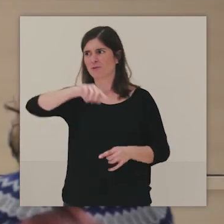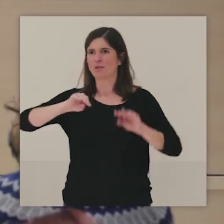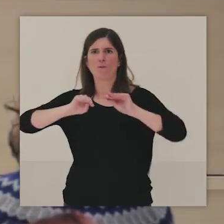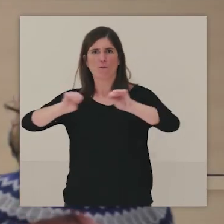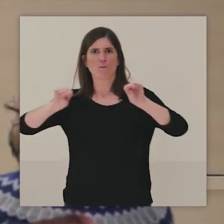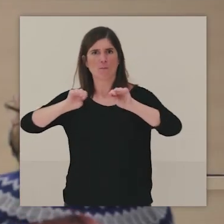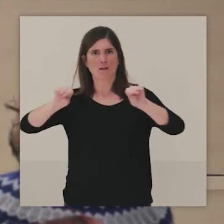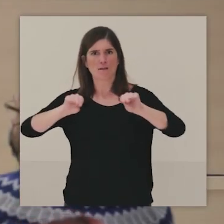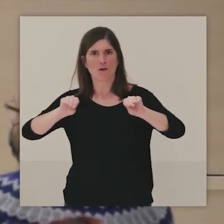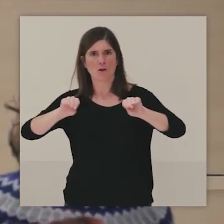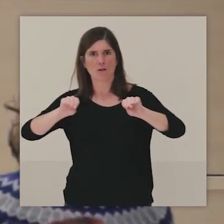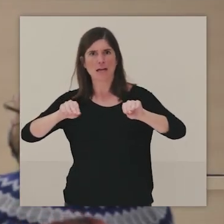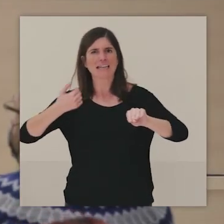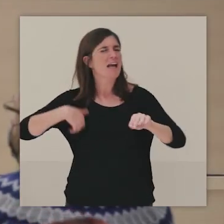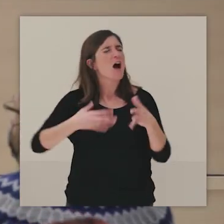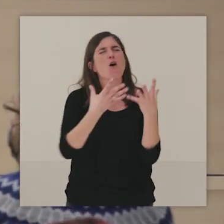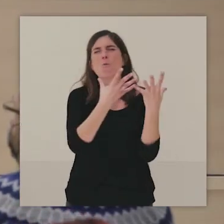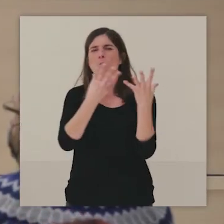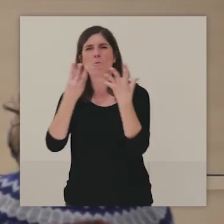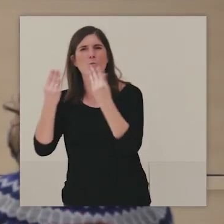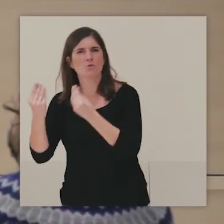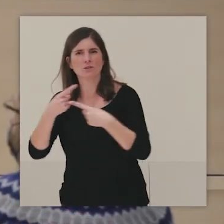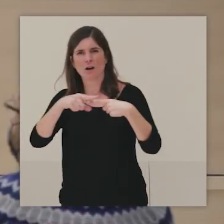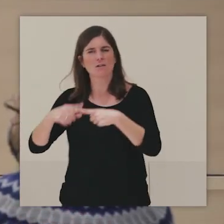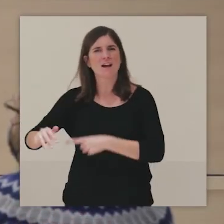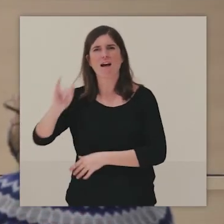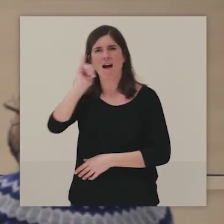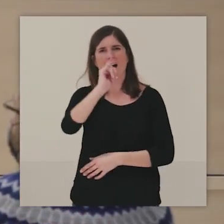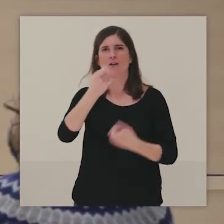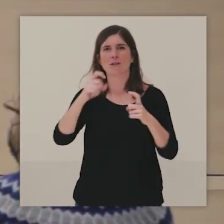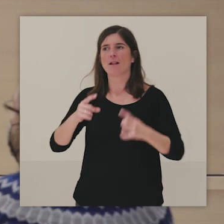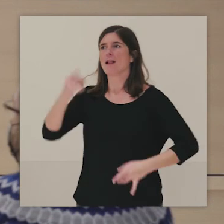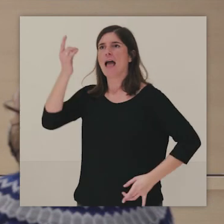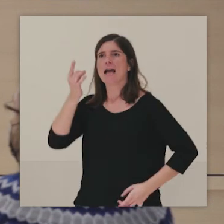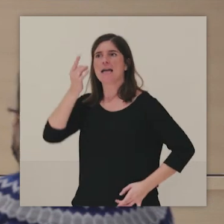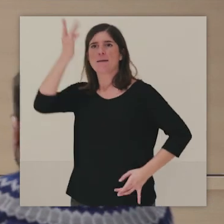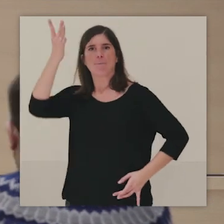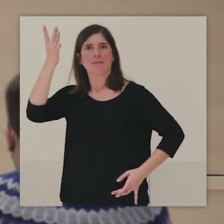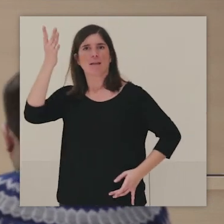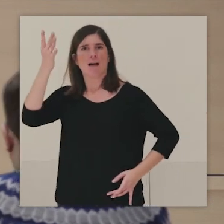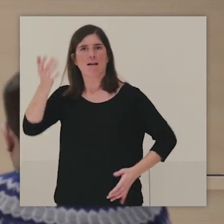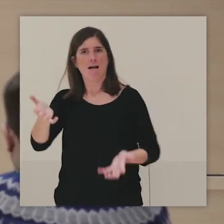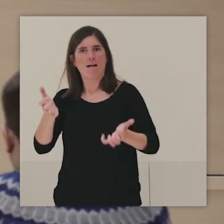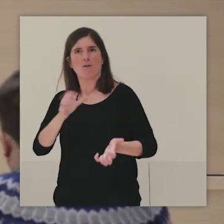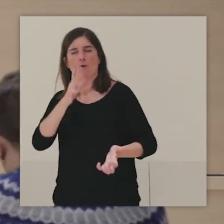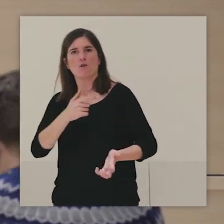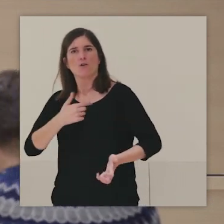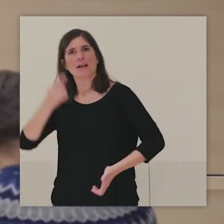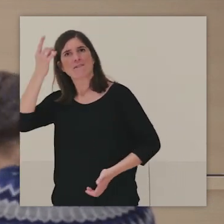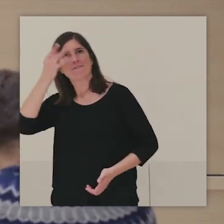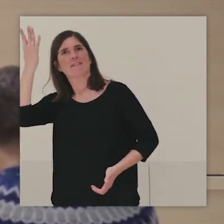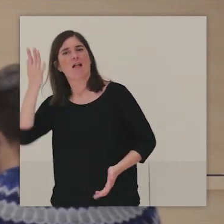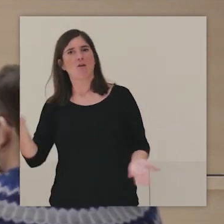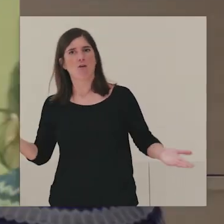Copiar no es malo, no tenemos que innovar continuamente. Es decir, que es que ya está todo muy inventado. Se trata de aplicar las cosas según las necesitamos.